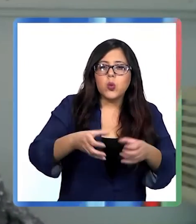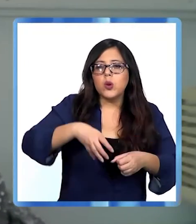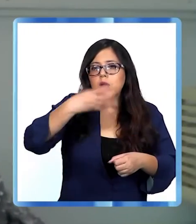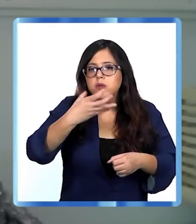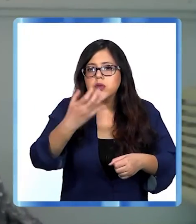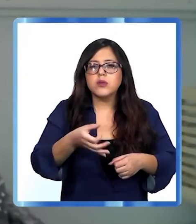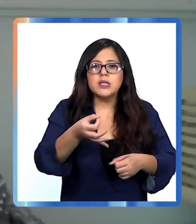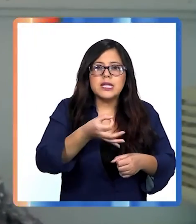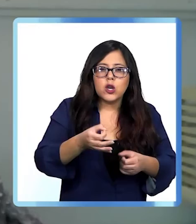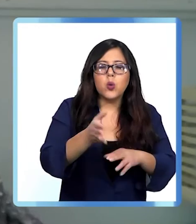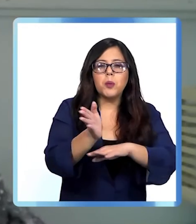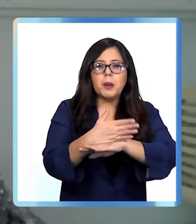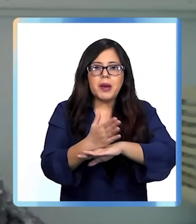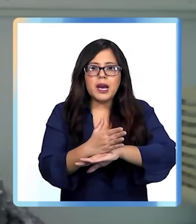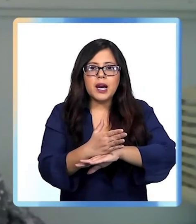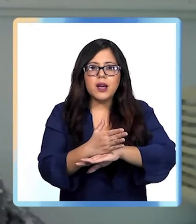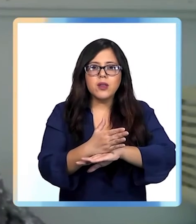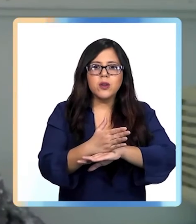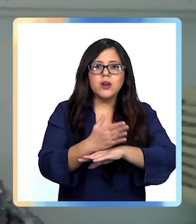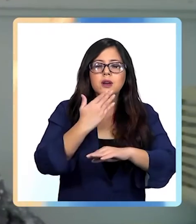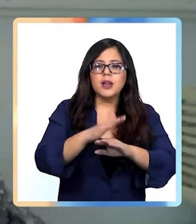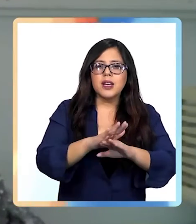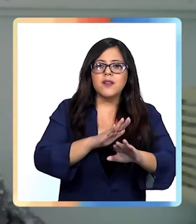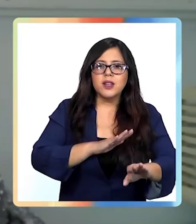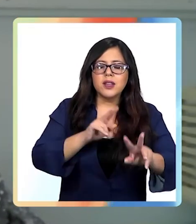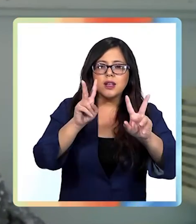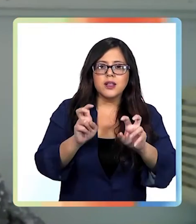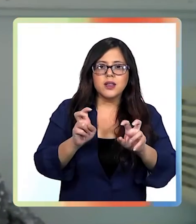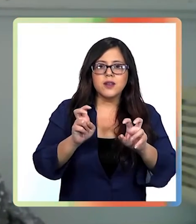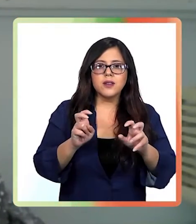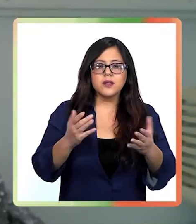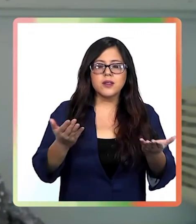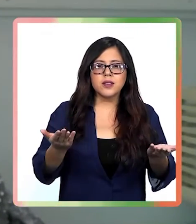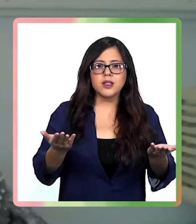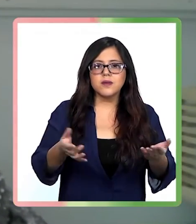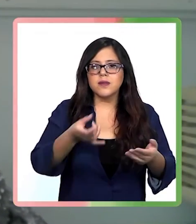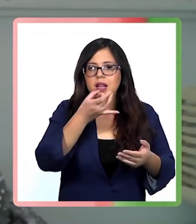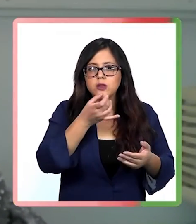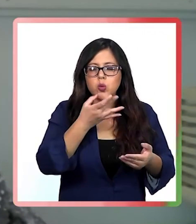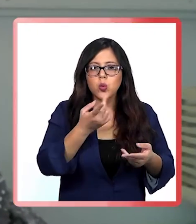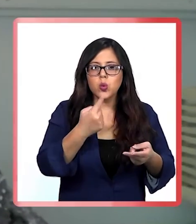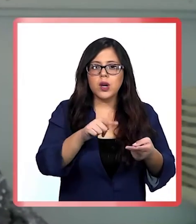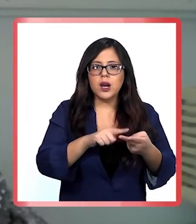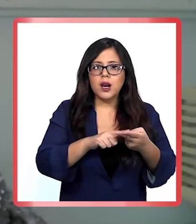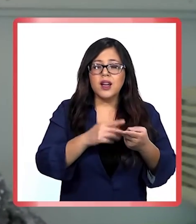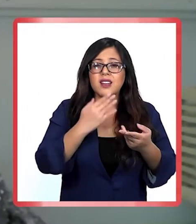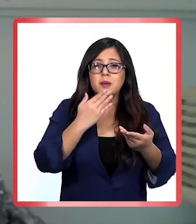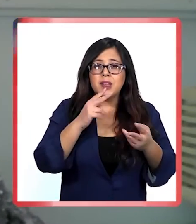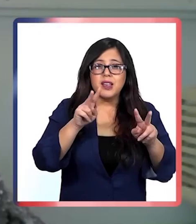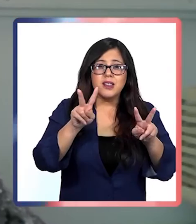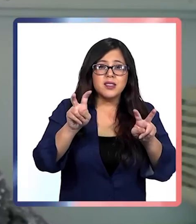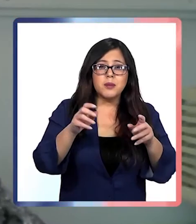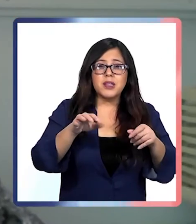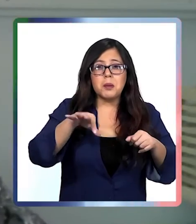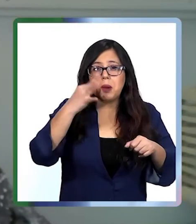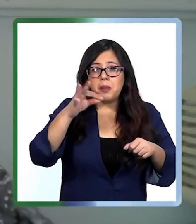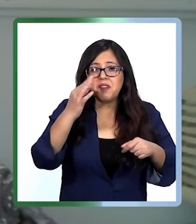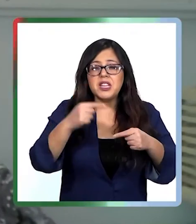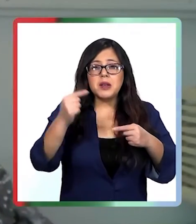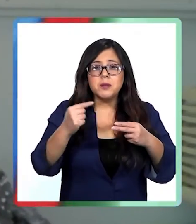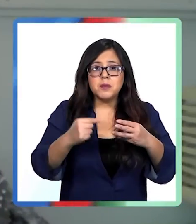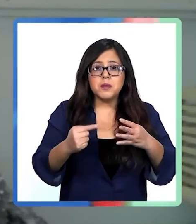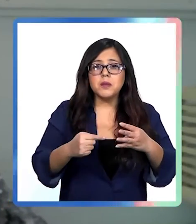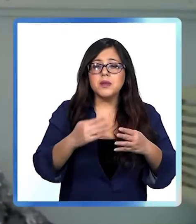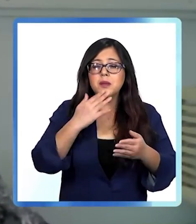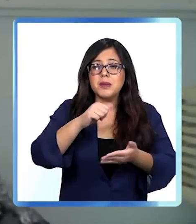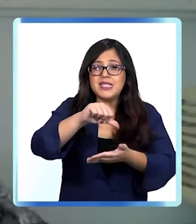verduras, legumbres, pescado, evitar el consumo de azúcares, de frituras, sobre todo frituras. Bueno, ahora con el precio